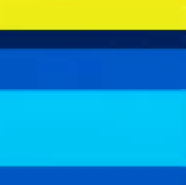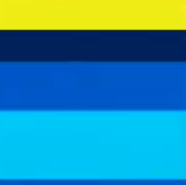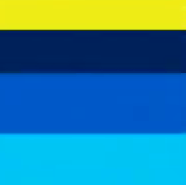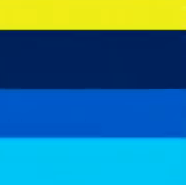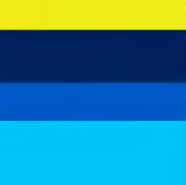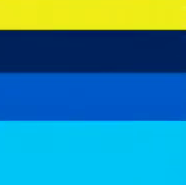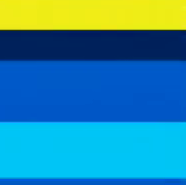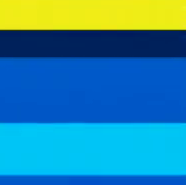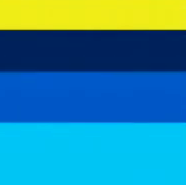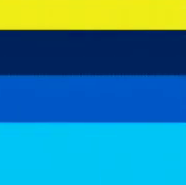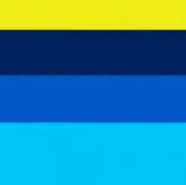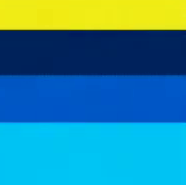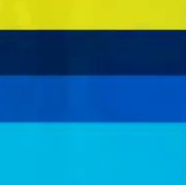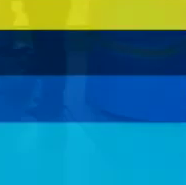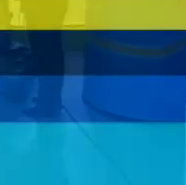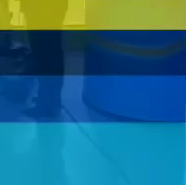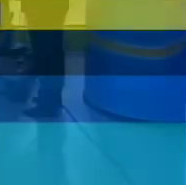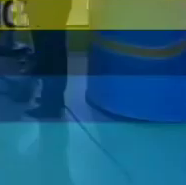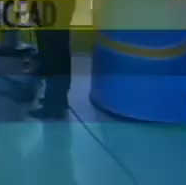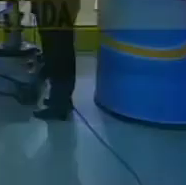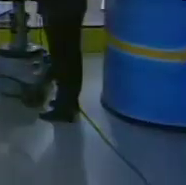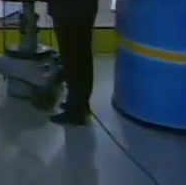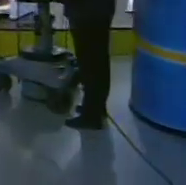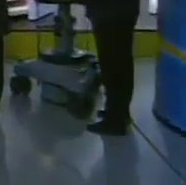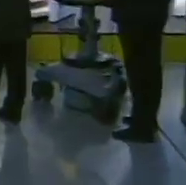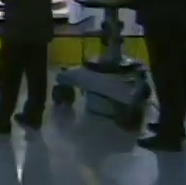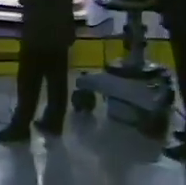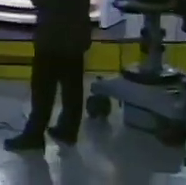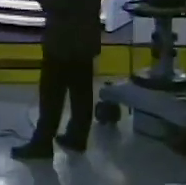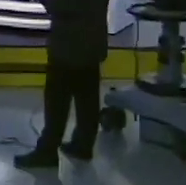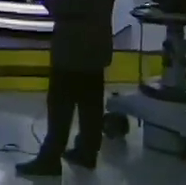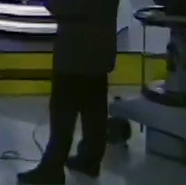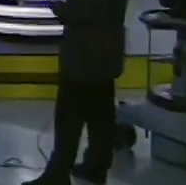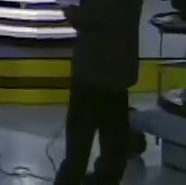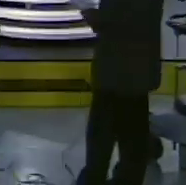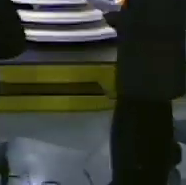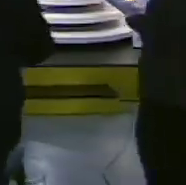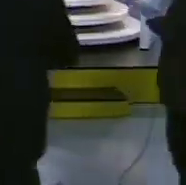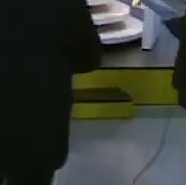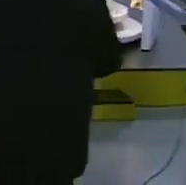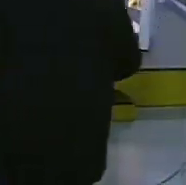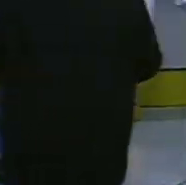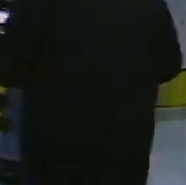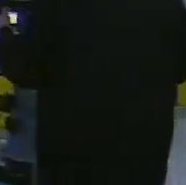Noticiero Venevisión. Información justa y balanceada.